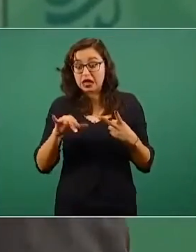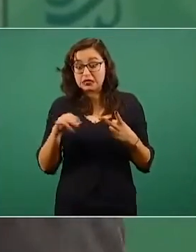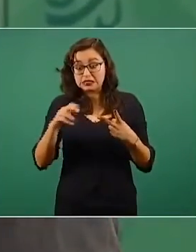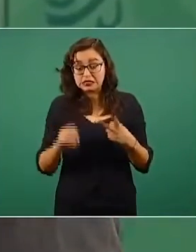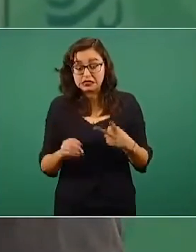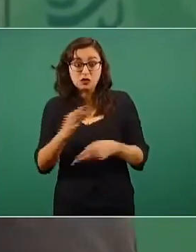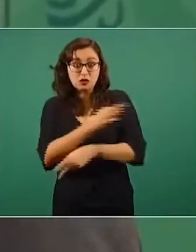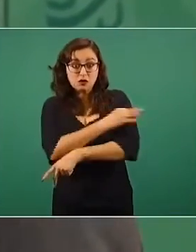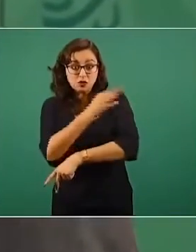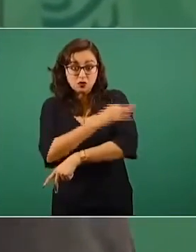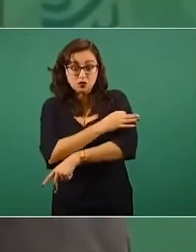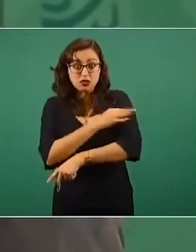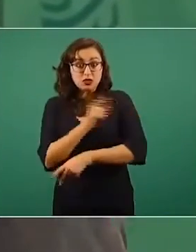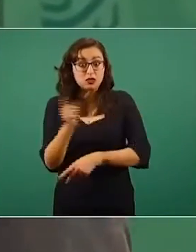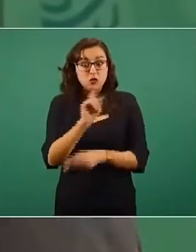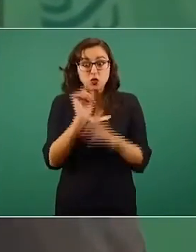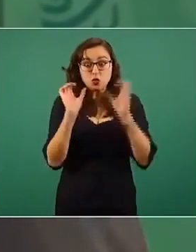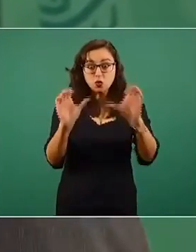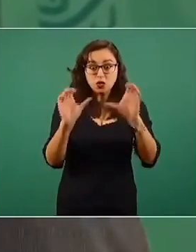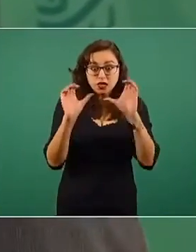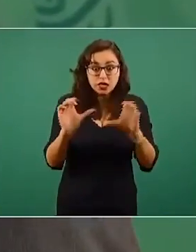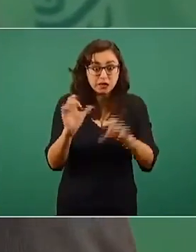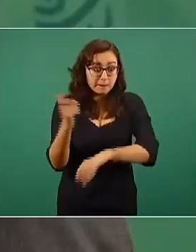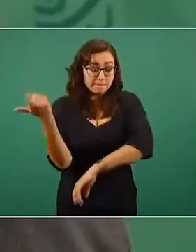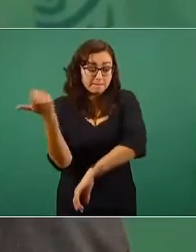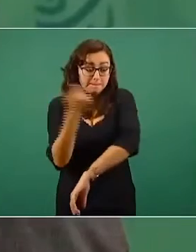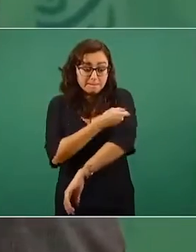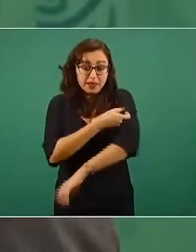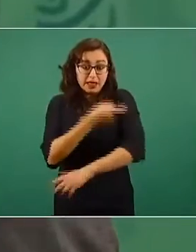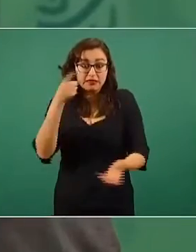poner un chip y te van a volver comunista.